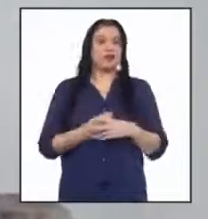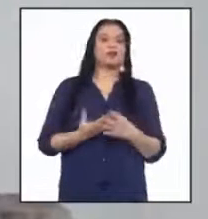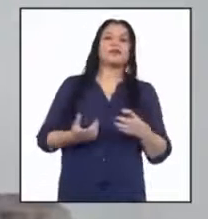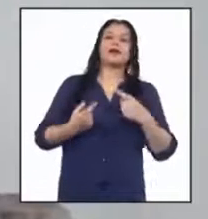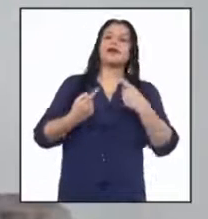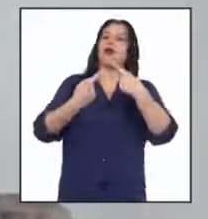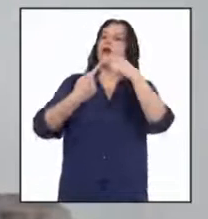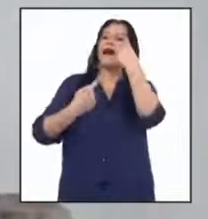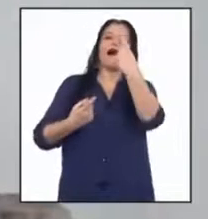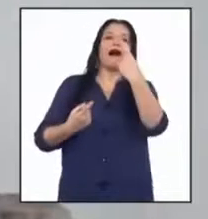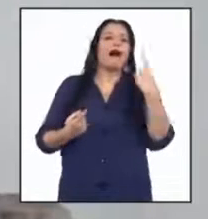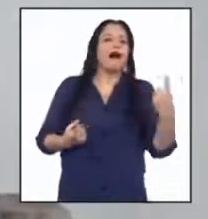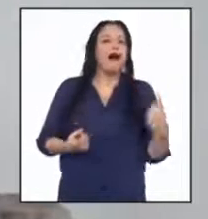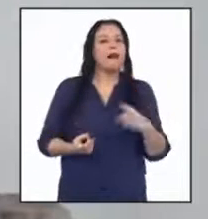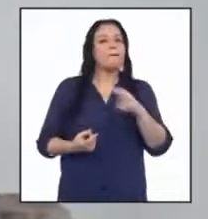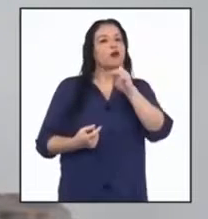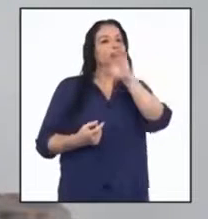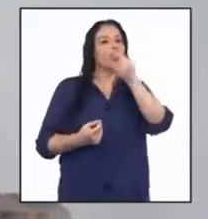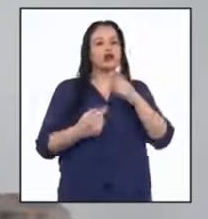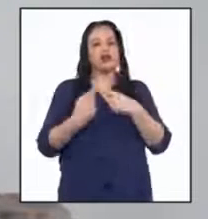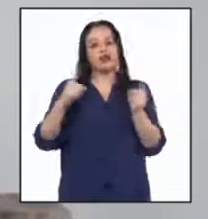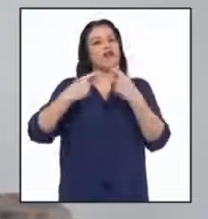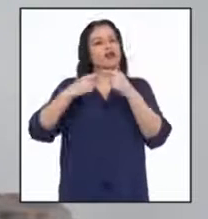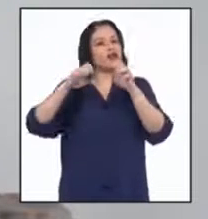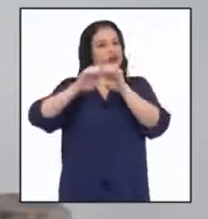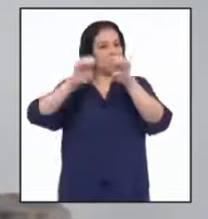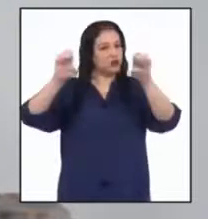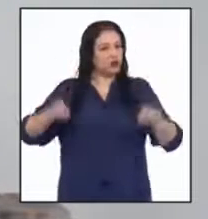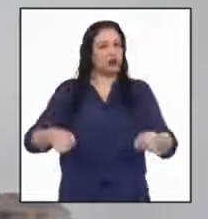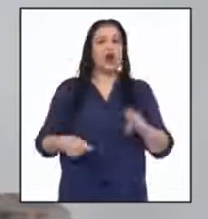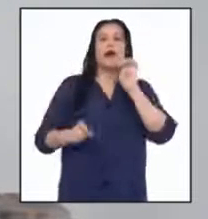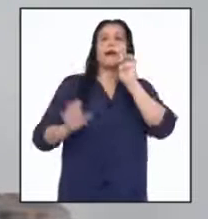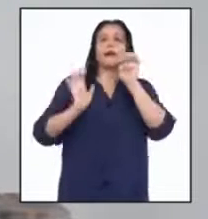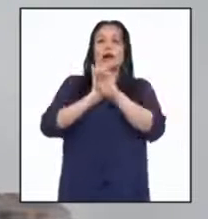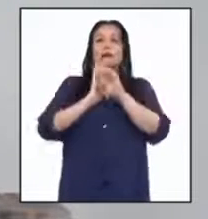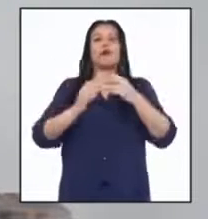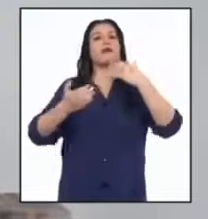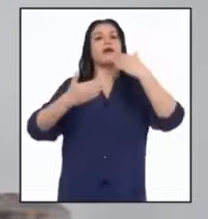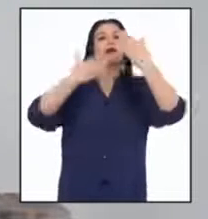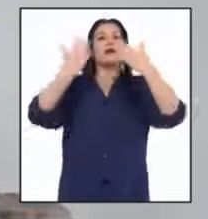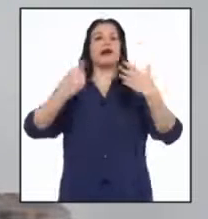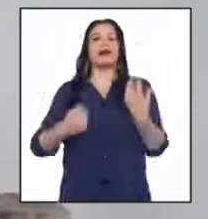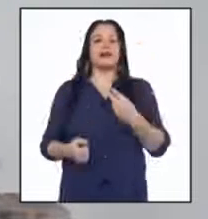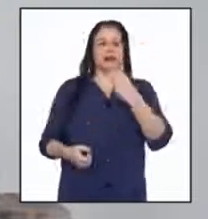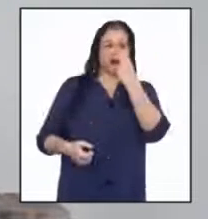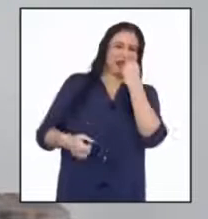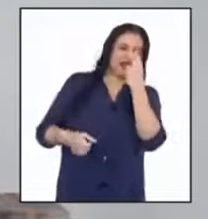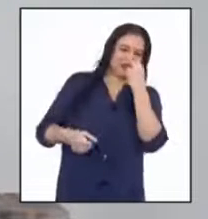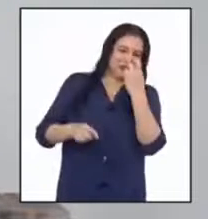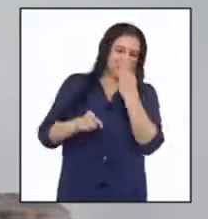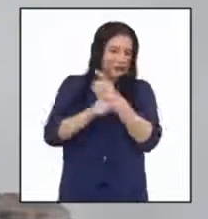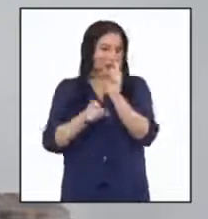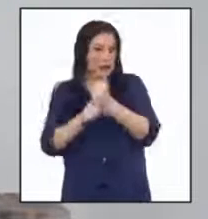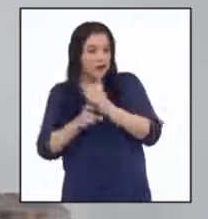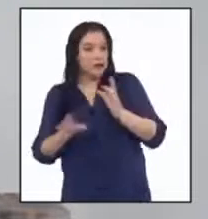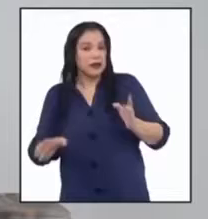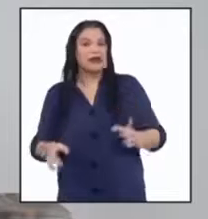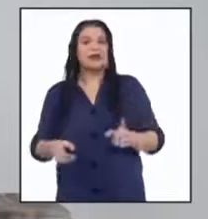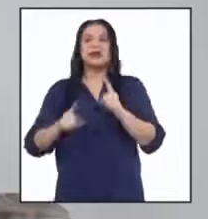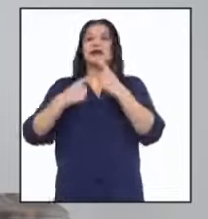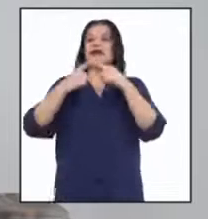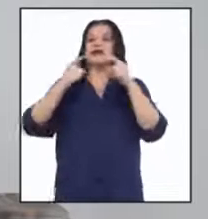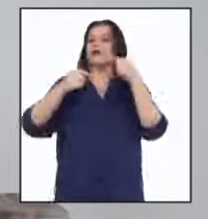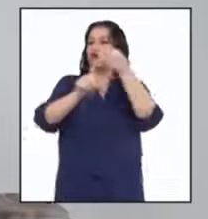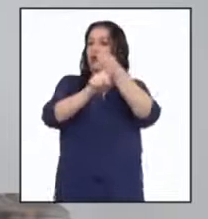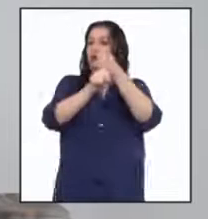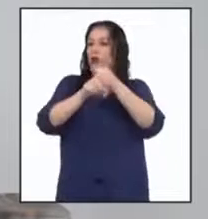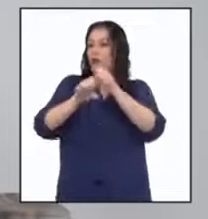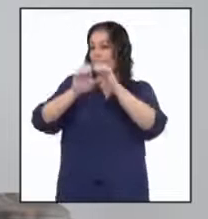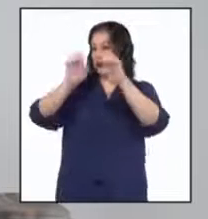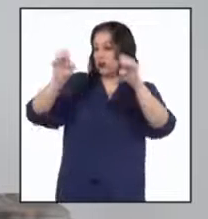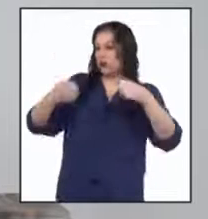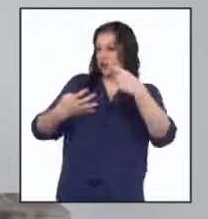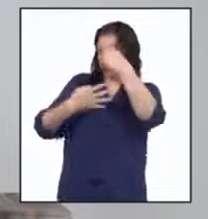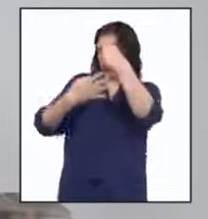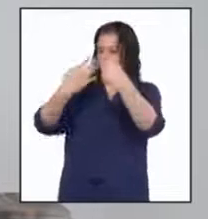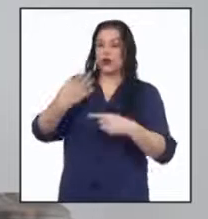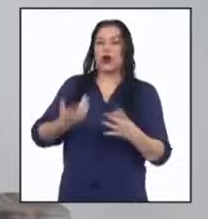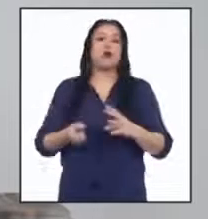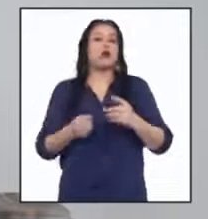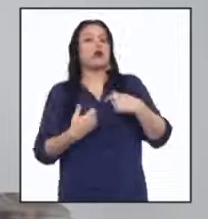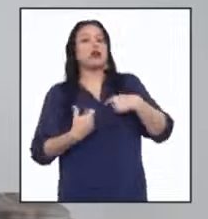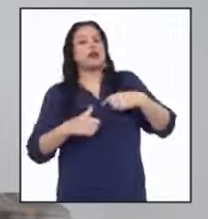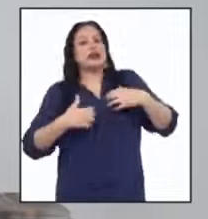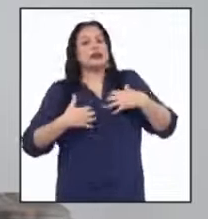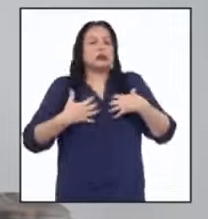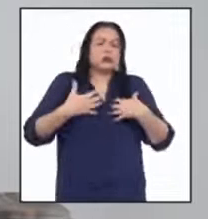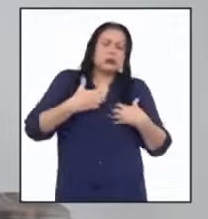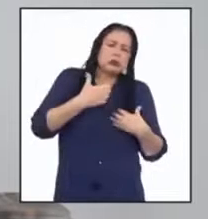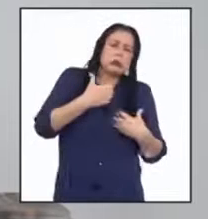monólogo tiene su propia estructura, ¿no? Por ejemplo, un monólogo de humor, un monólogo cómico tiene su propia estructura, en cambio un monólogo dramático